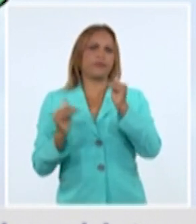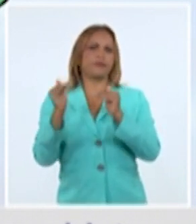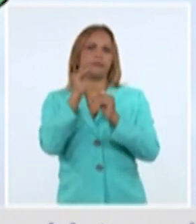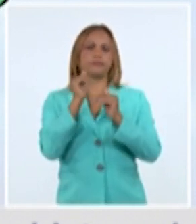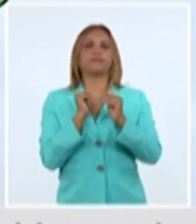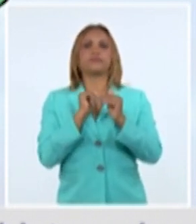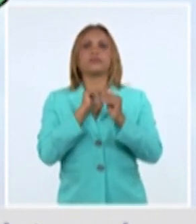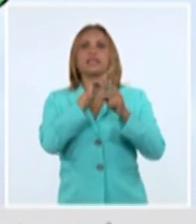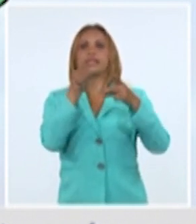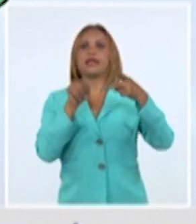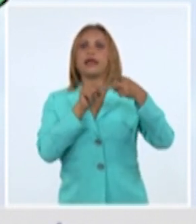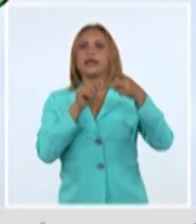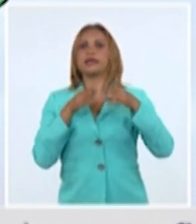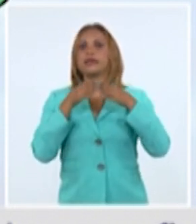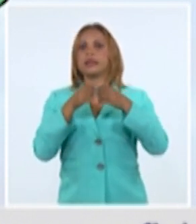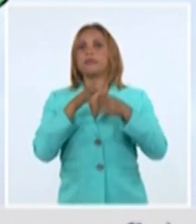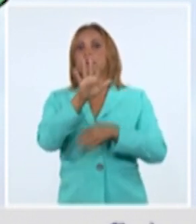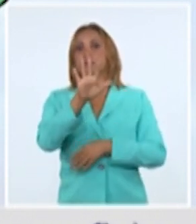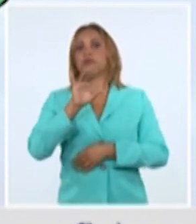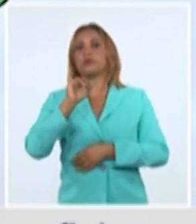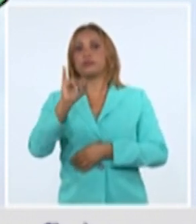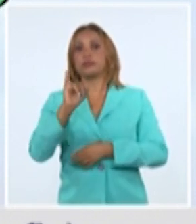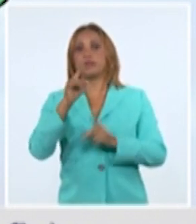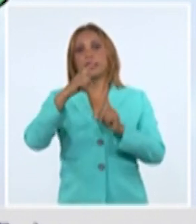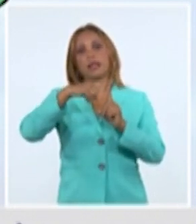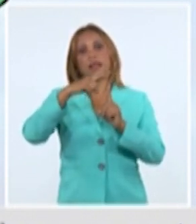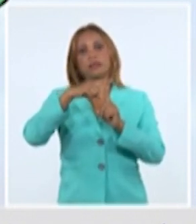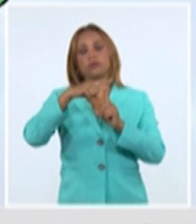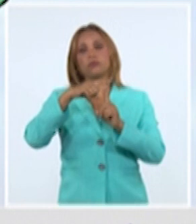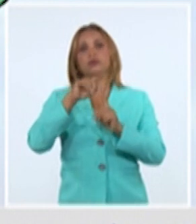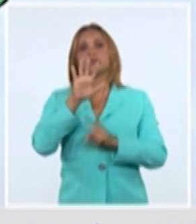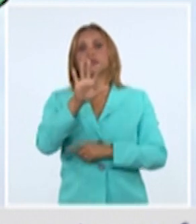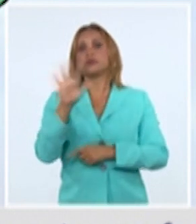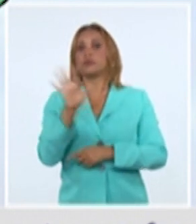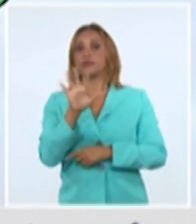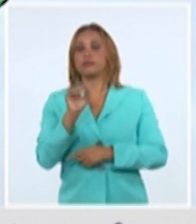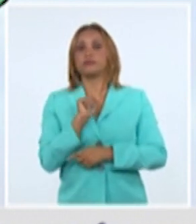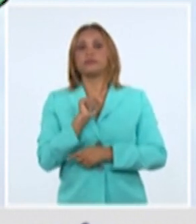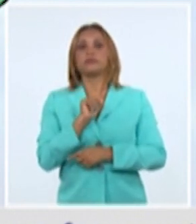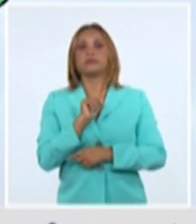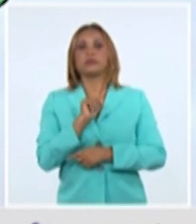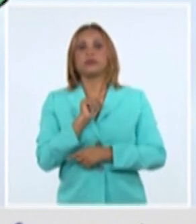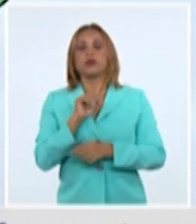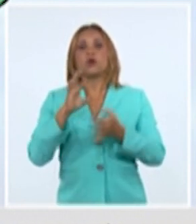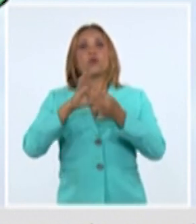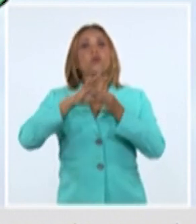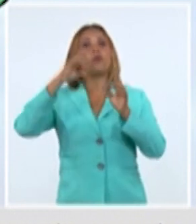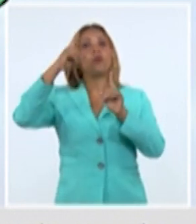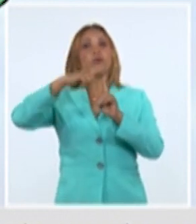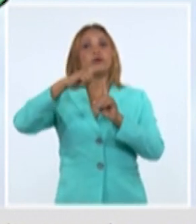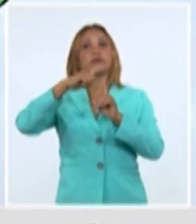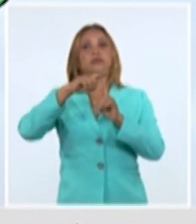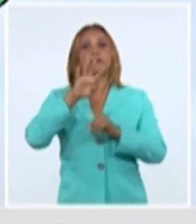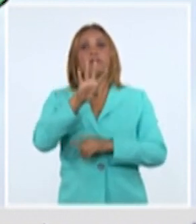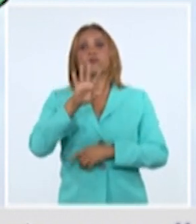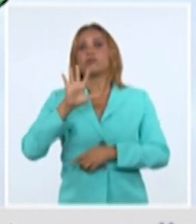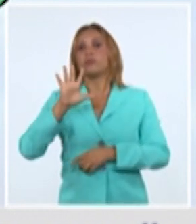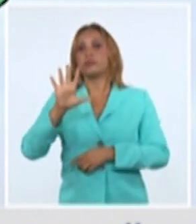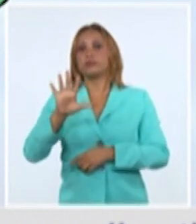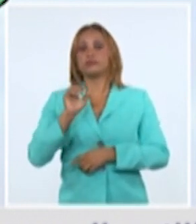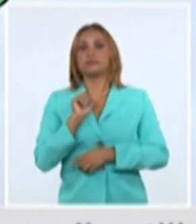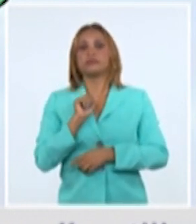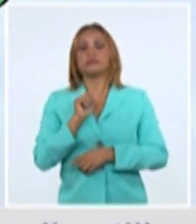sigue Granma con 56, Las Tunas con 55, Guantánamo con 45